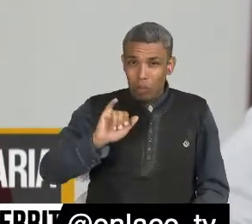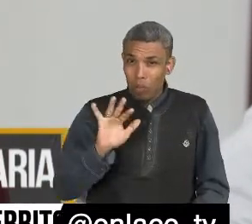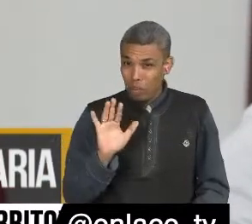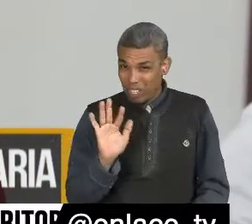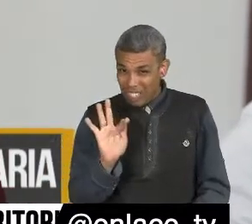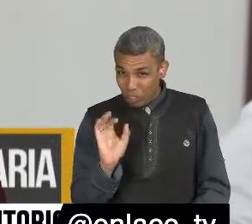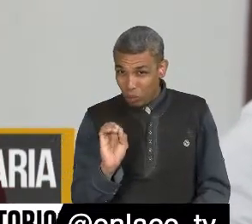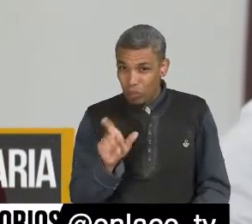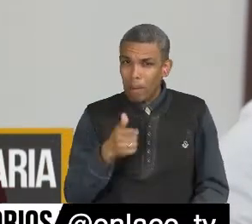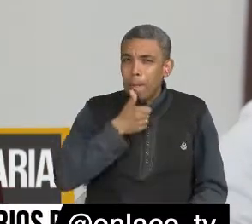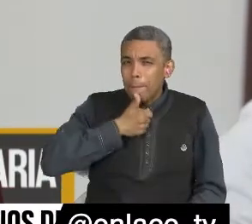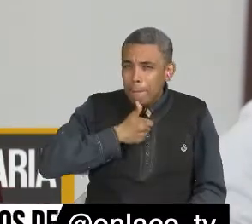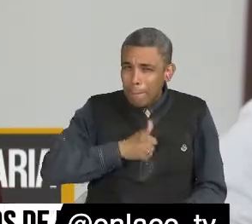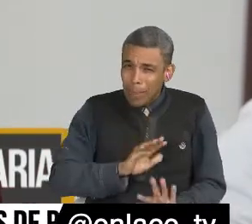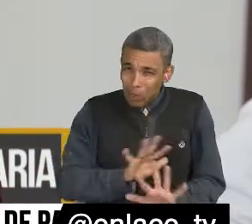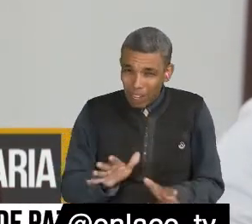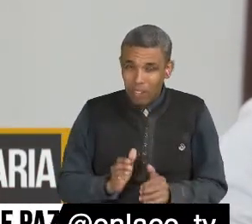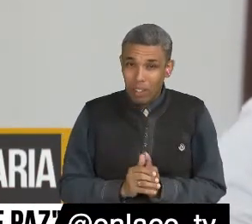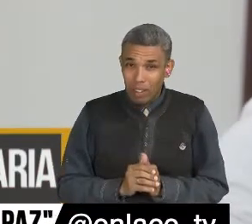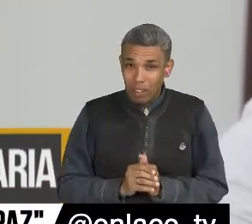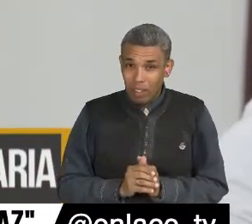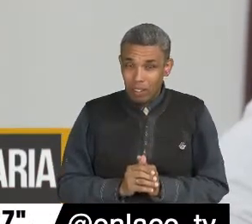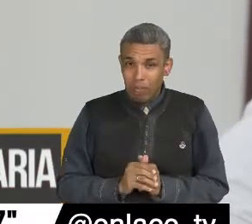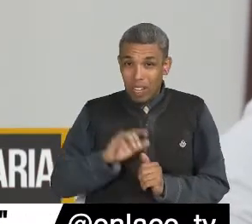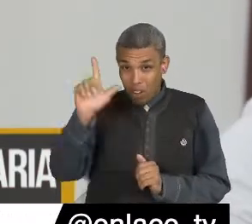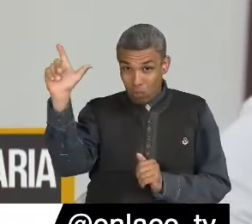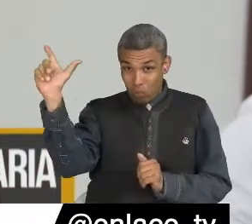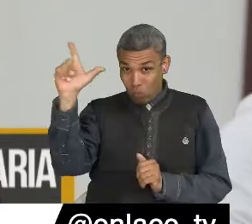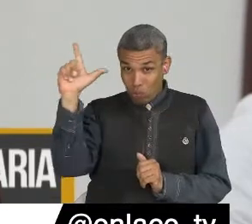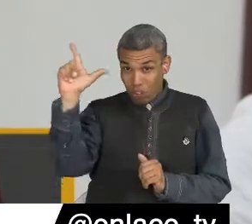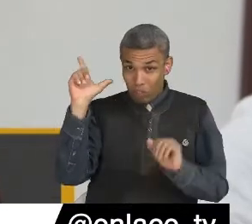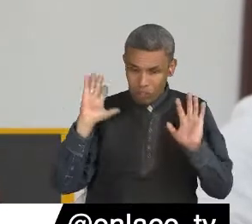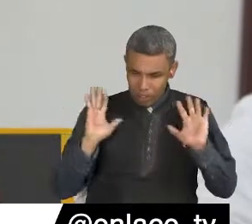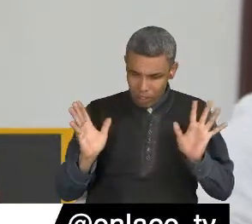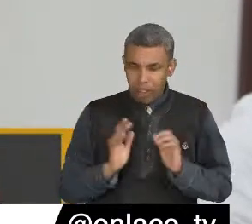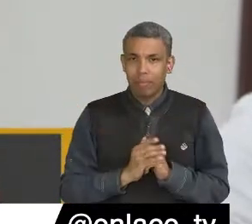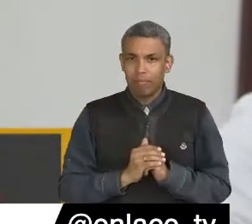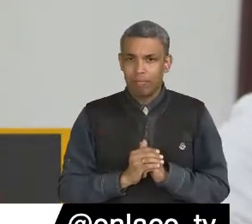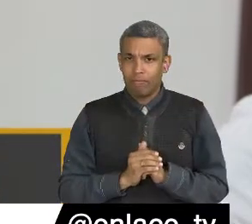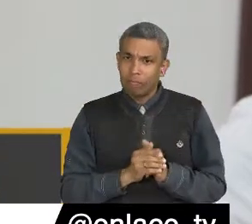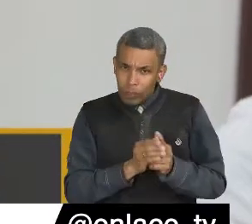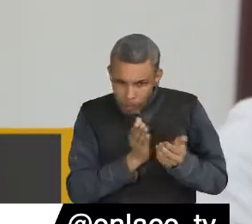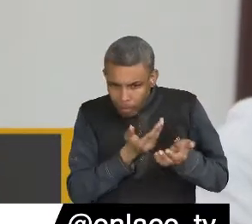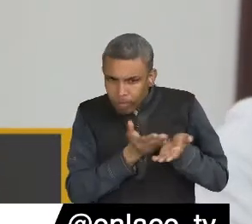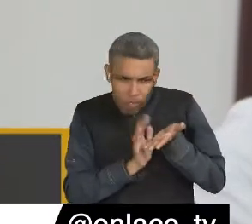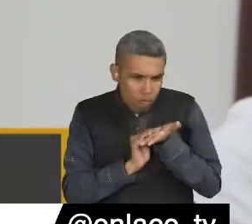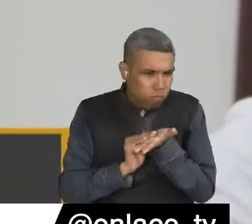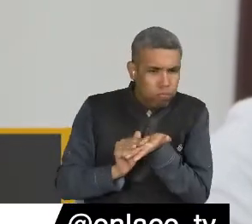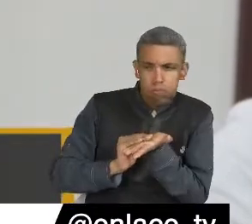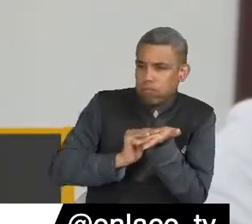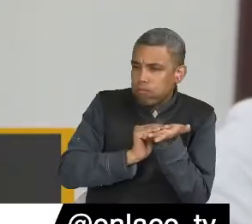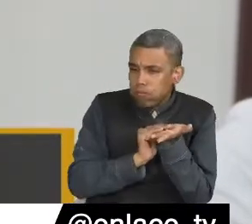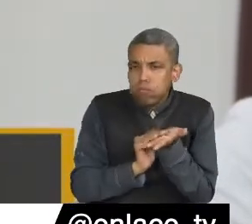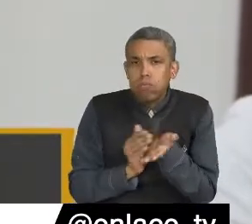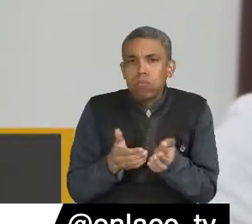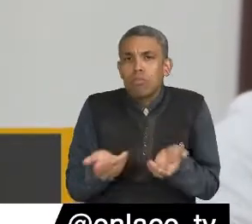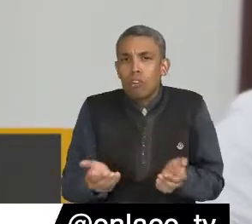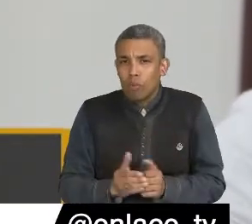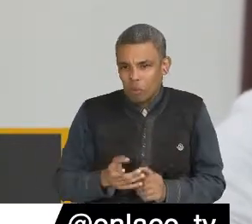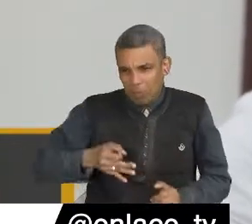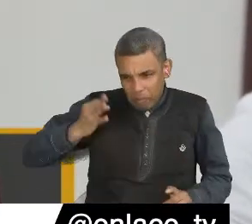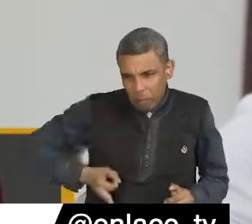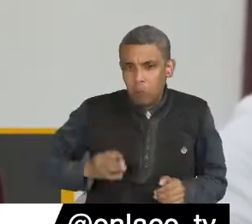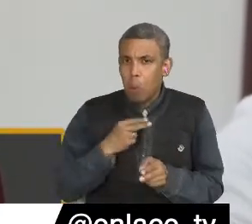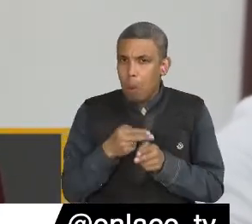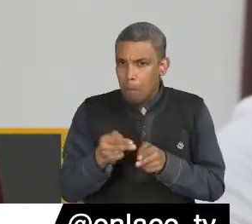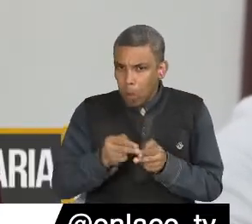partir del próximo lunes, estaremos ya trabajando en un proceso definitivo